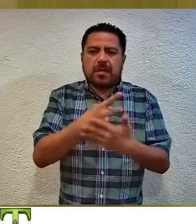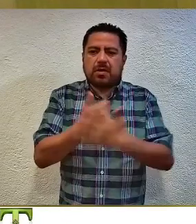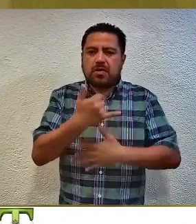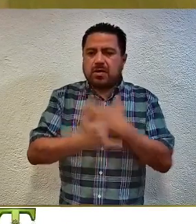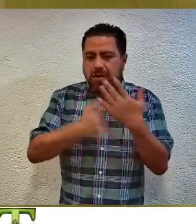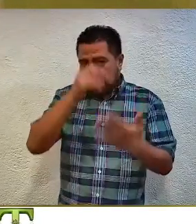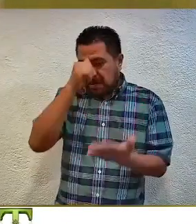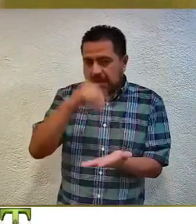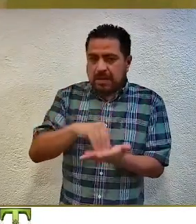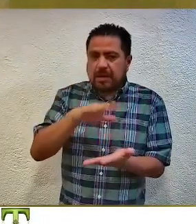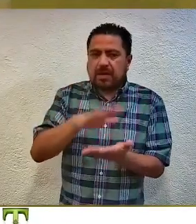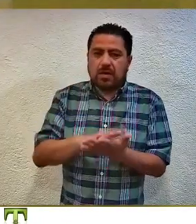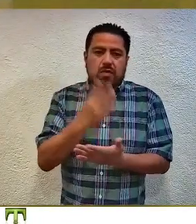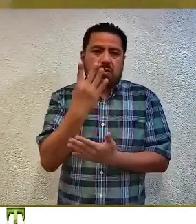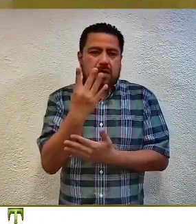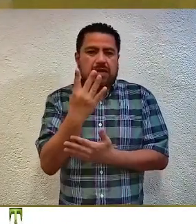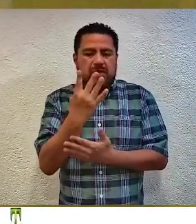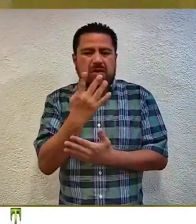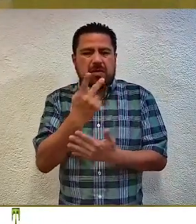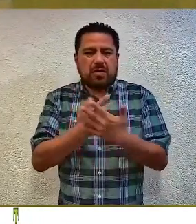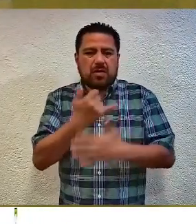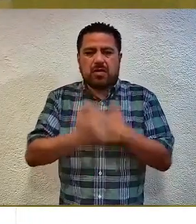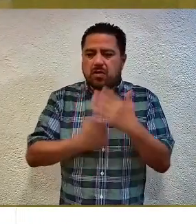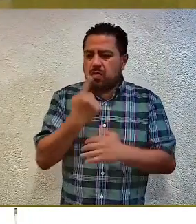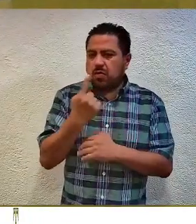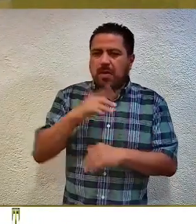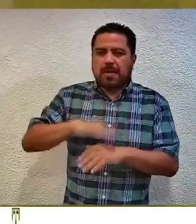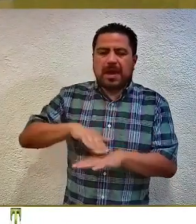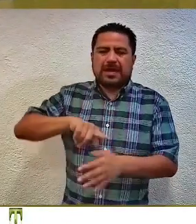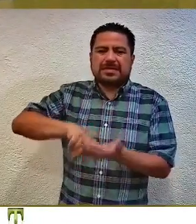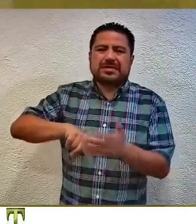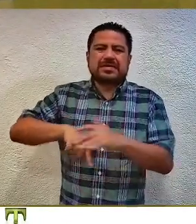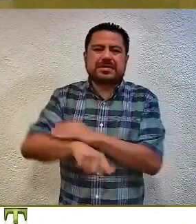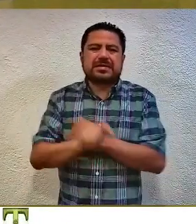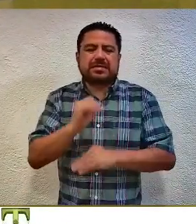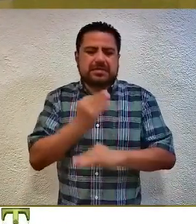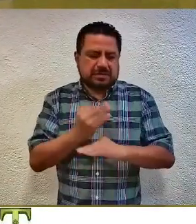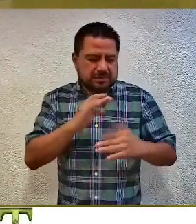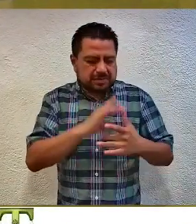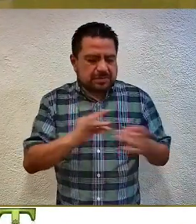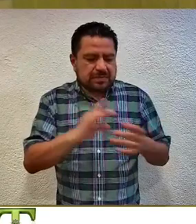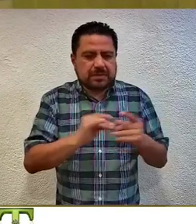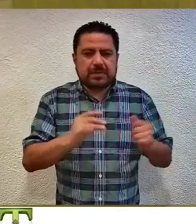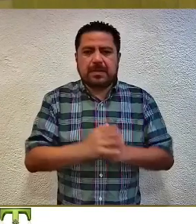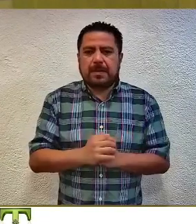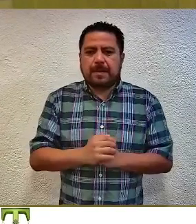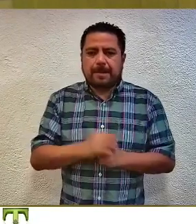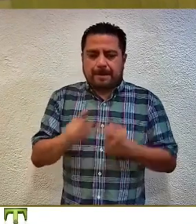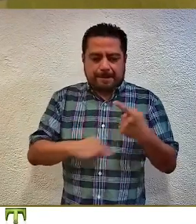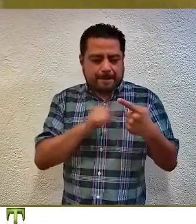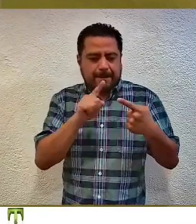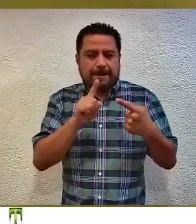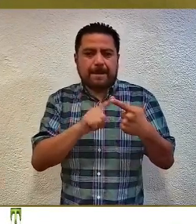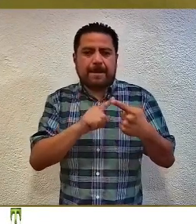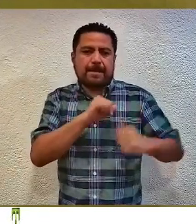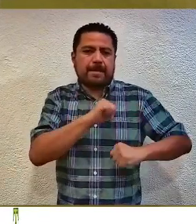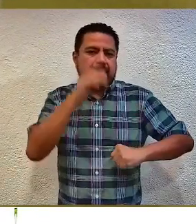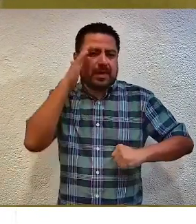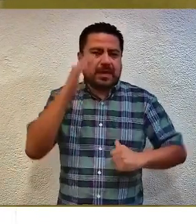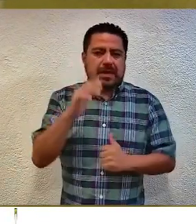plenario, cuatro proyectos de resolución y un proyecto de laudo, los cuales a continuación preciso. En el primer asunto, la parte de actores,